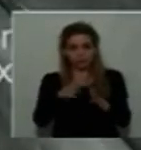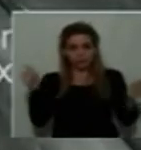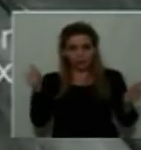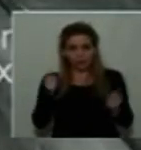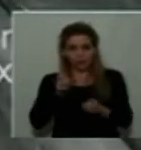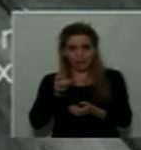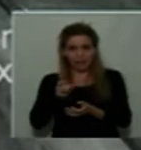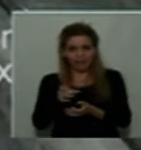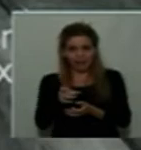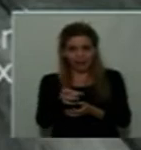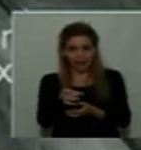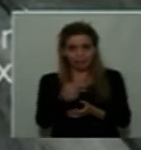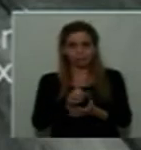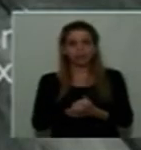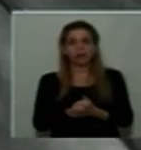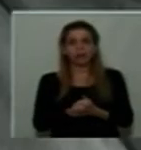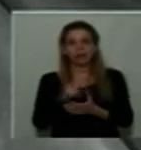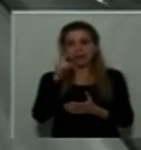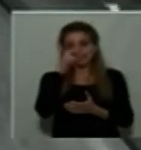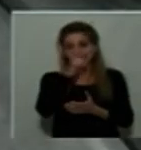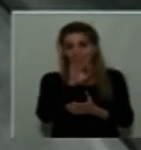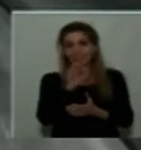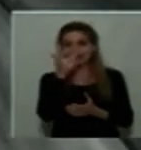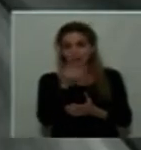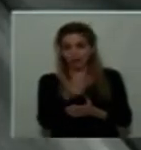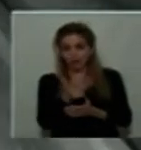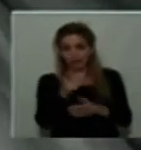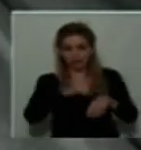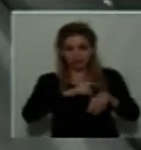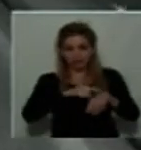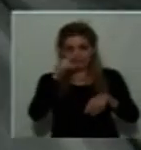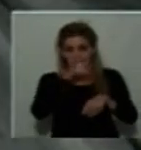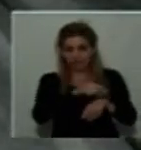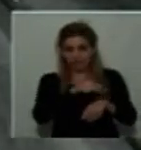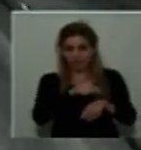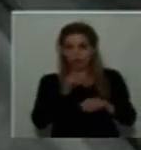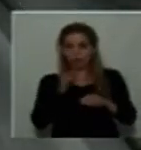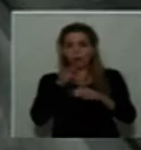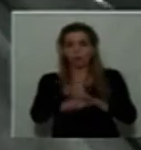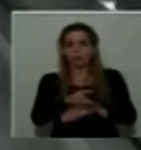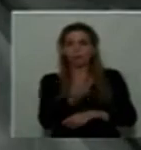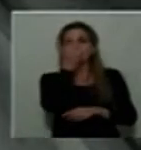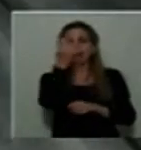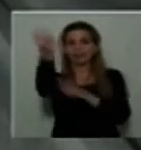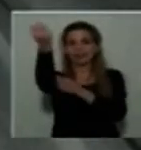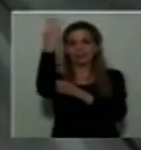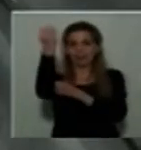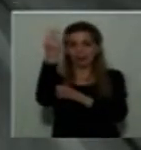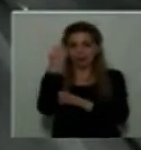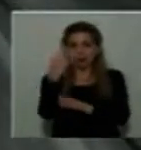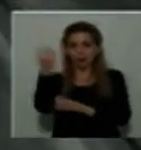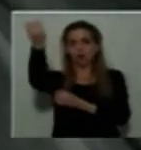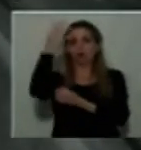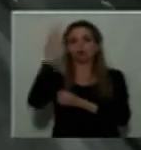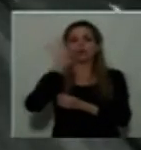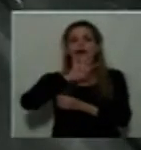es el embestido. A las 7.03 con 54 segundos el Chapa 1 cruza el primer semáforo en la luz amarilla encendida. Ahora